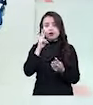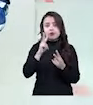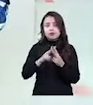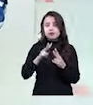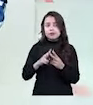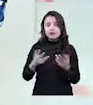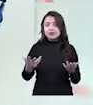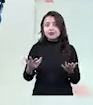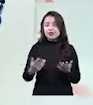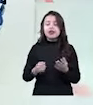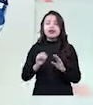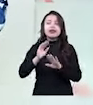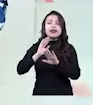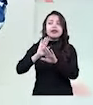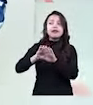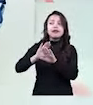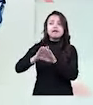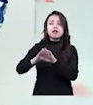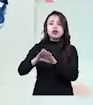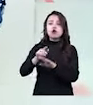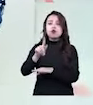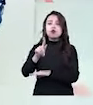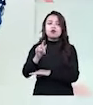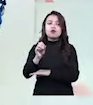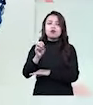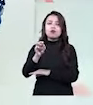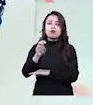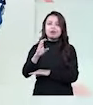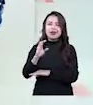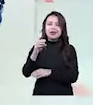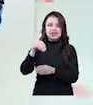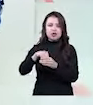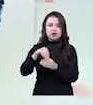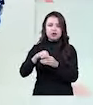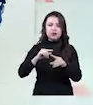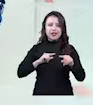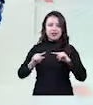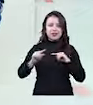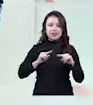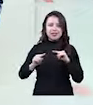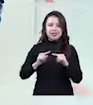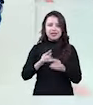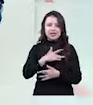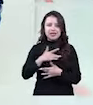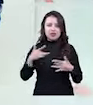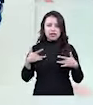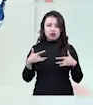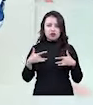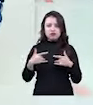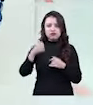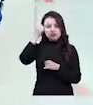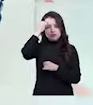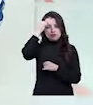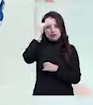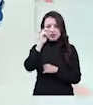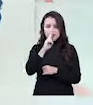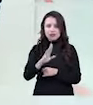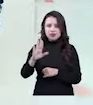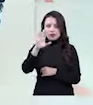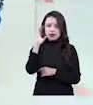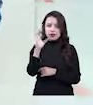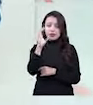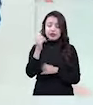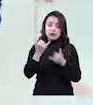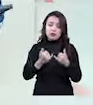que le ofrecieron el FOMAC, que recordemos es el fondo que administra la salud de los maestros en Colombia y que ha sido